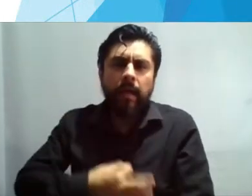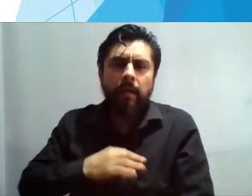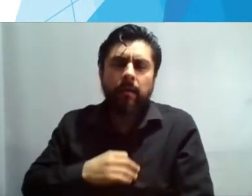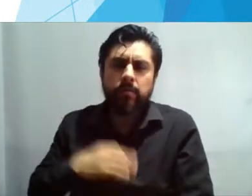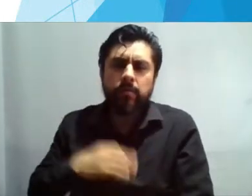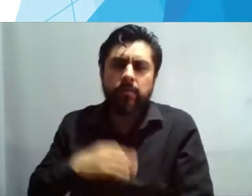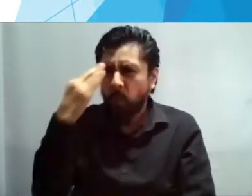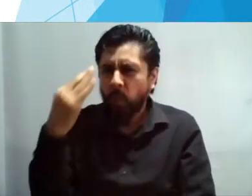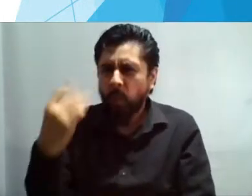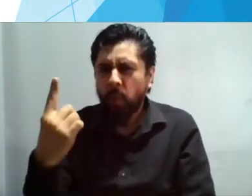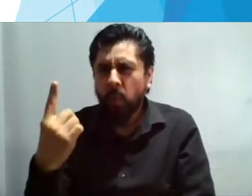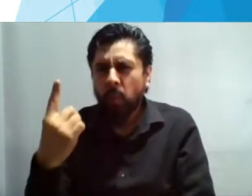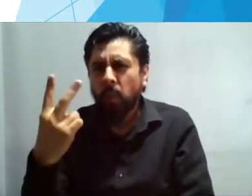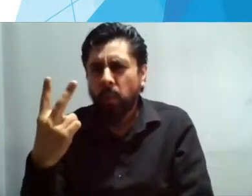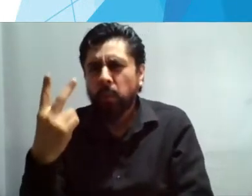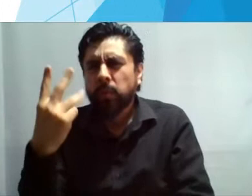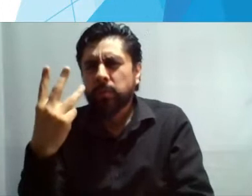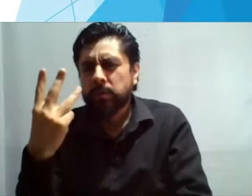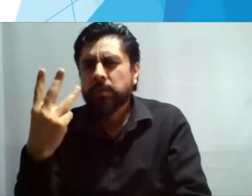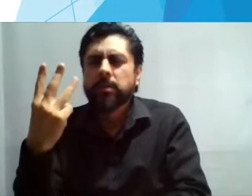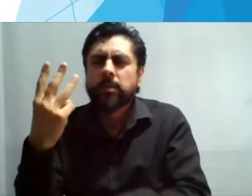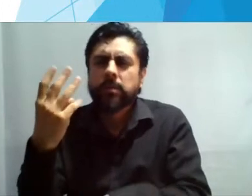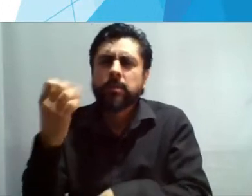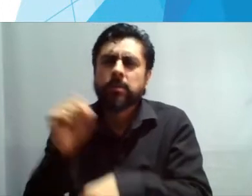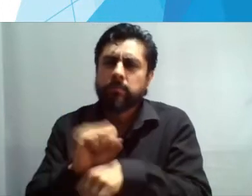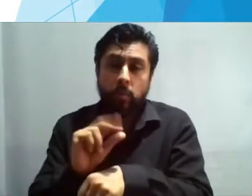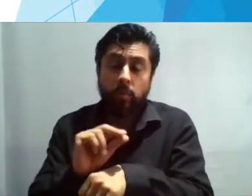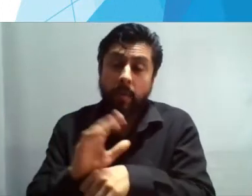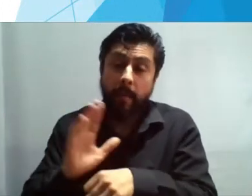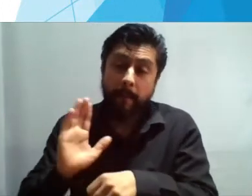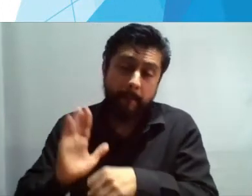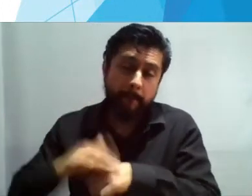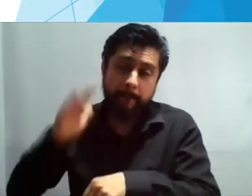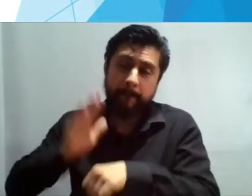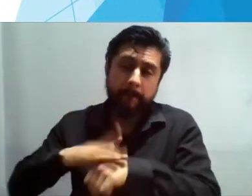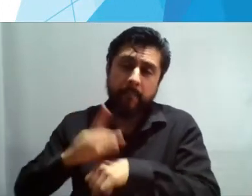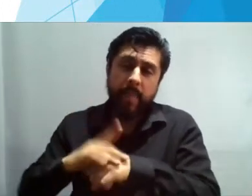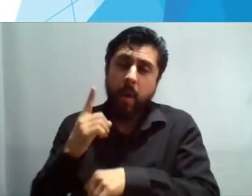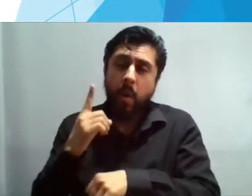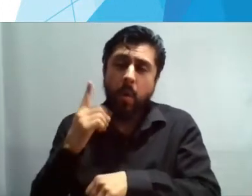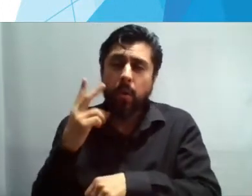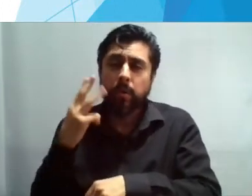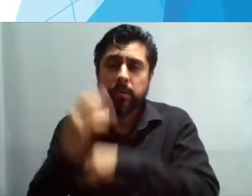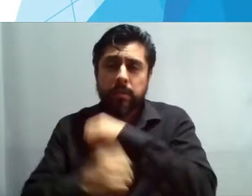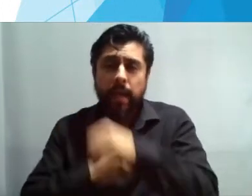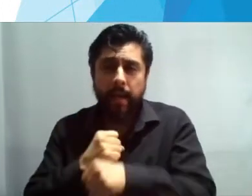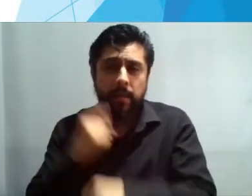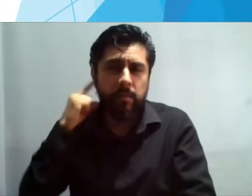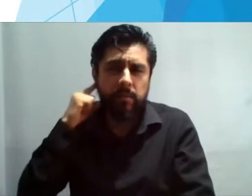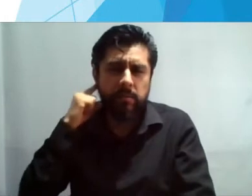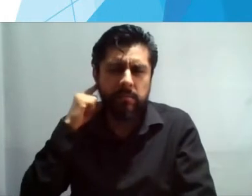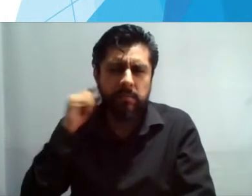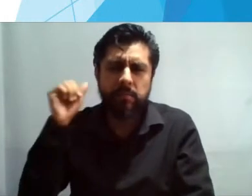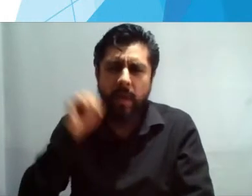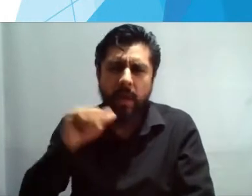se queda durante años? Y créanme, es muy común que las personas tengan infecciones de oídos durante